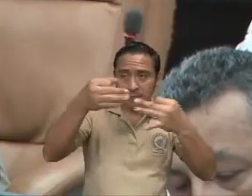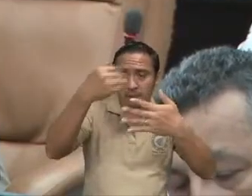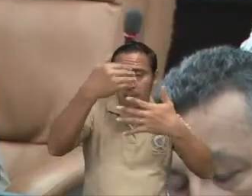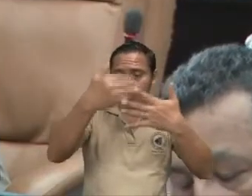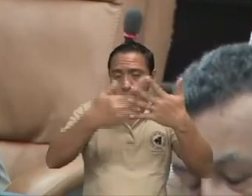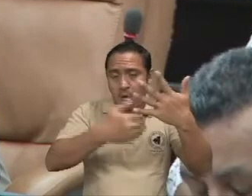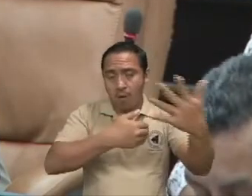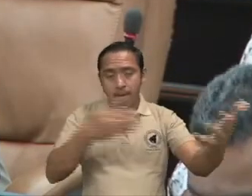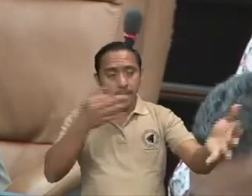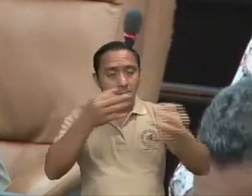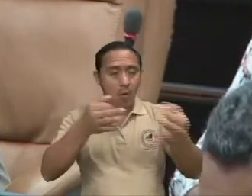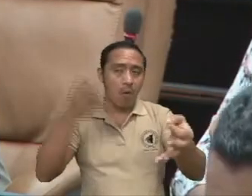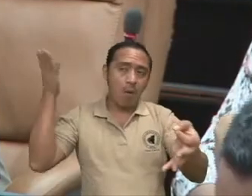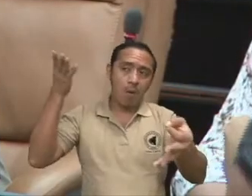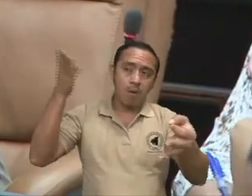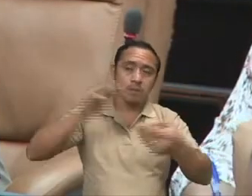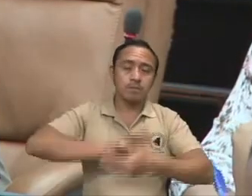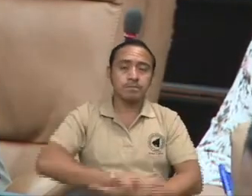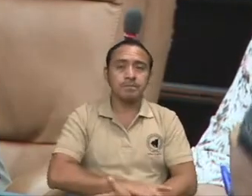exposición